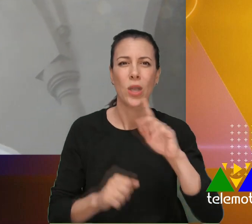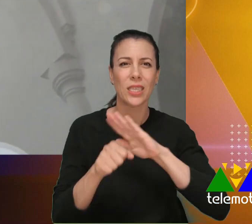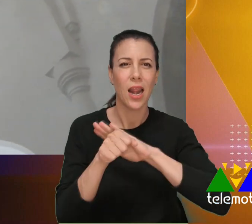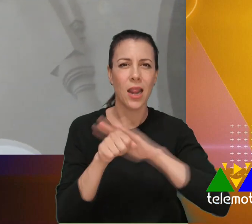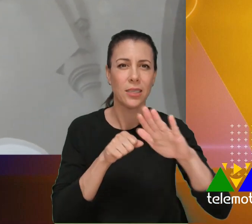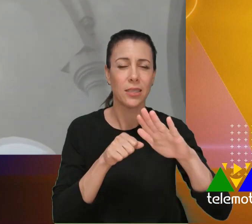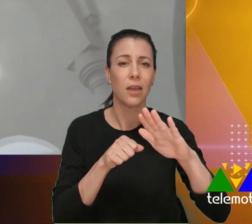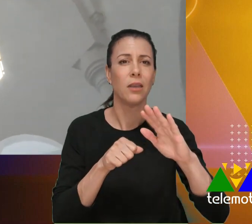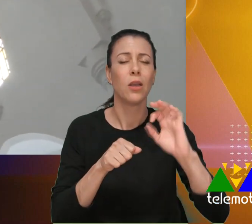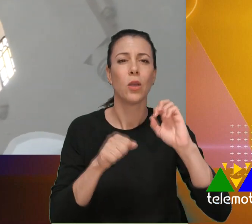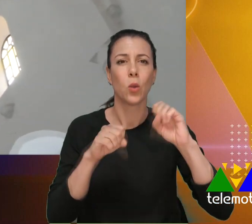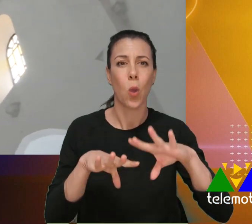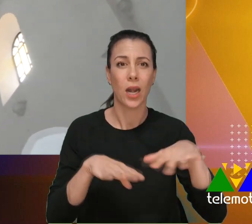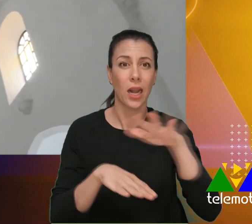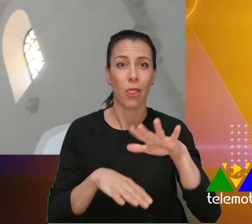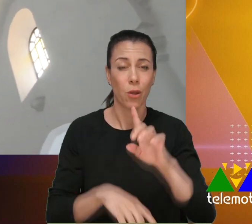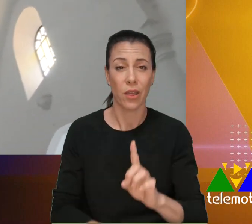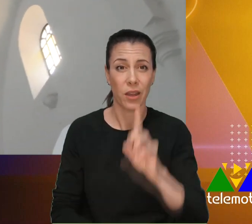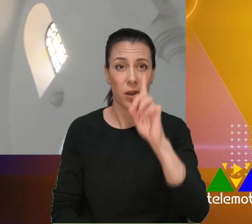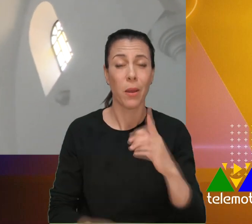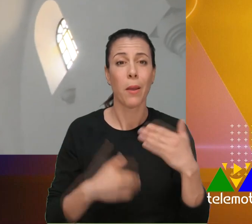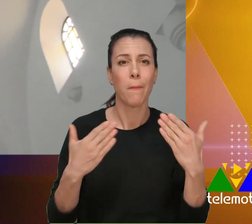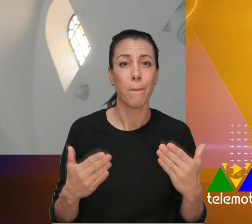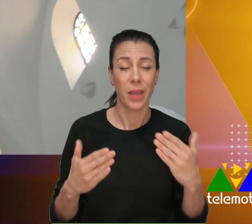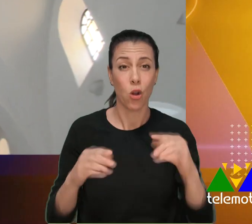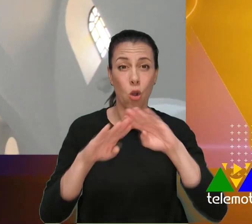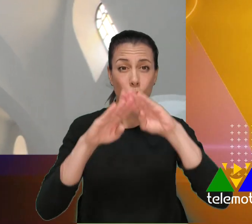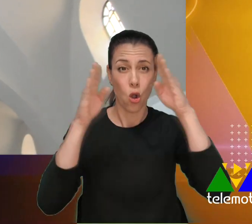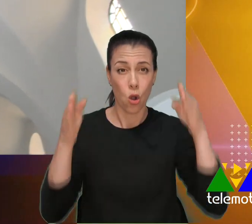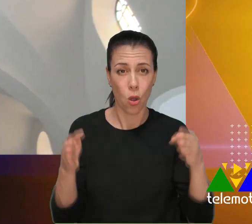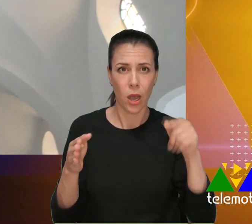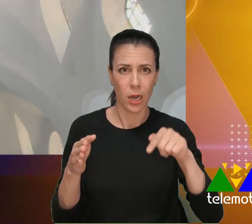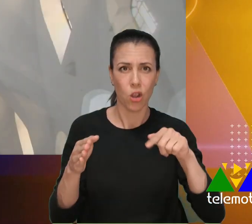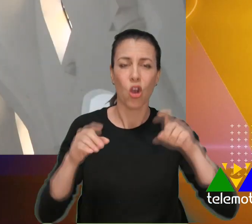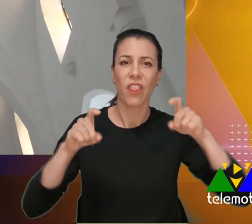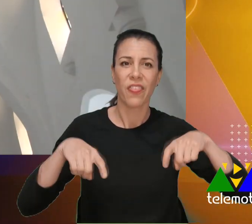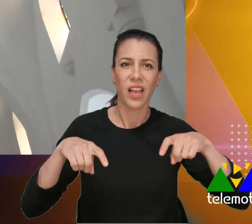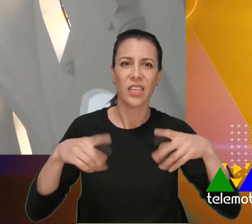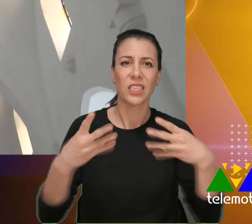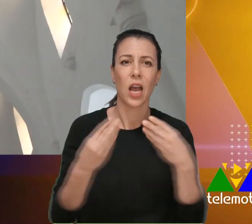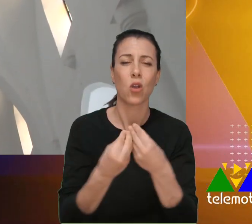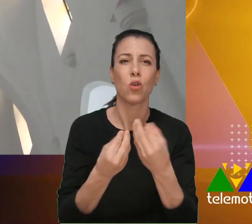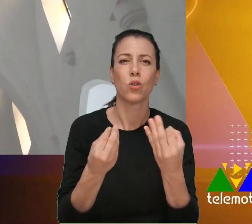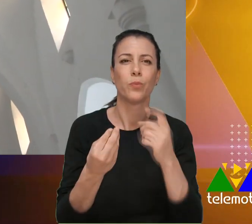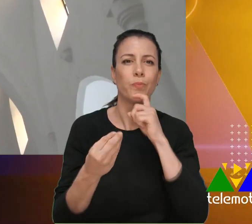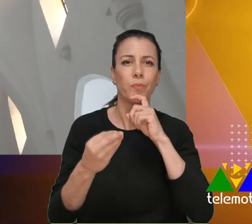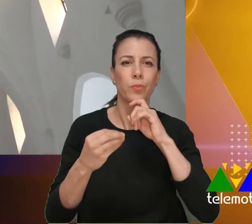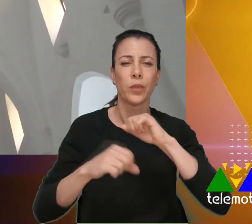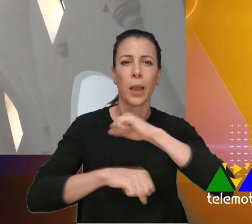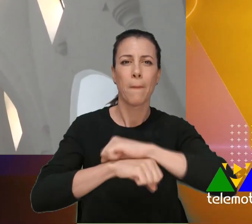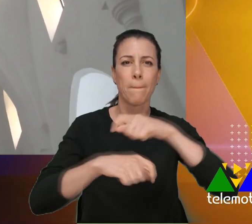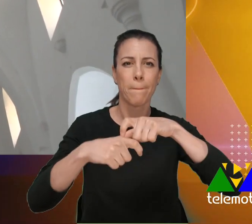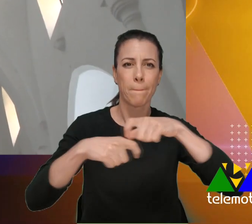como en la parte superior. Los arcos fajones descansan sobre una pilastra que termina